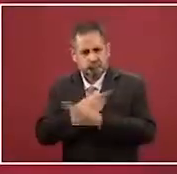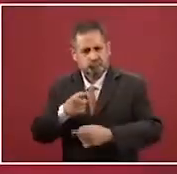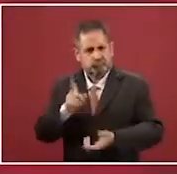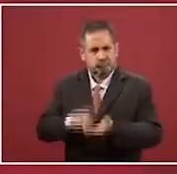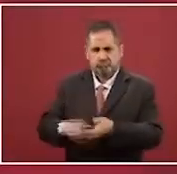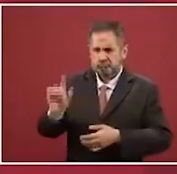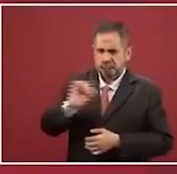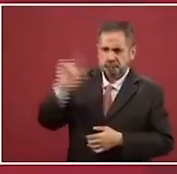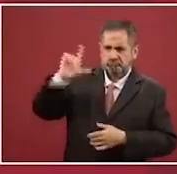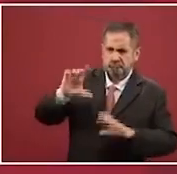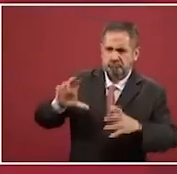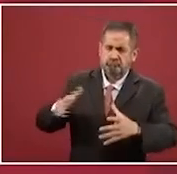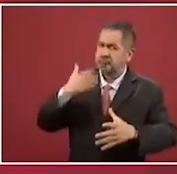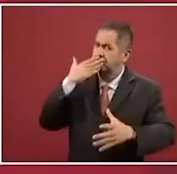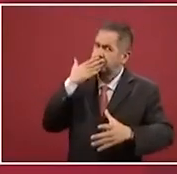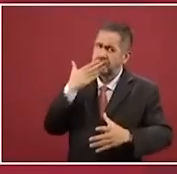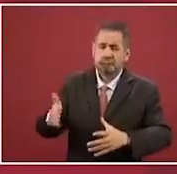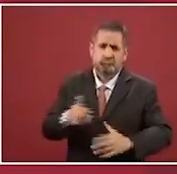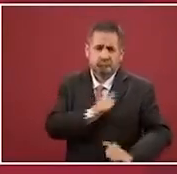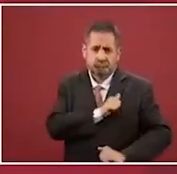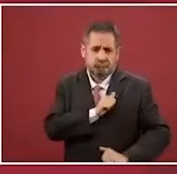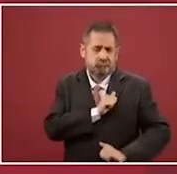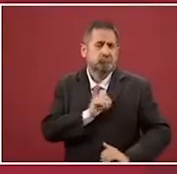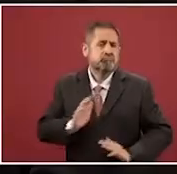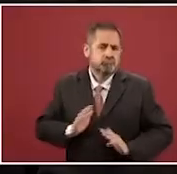profesional. O sea,